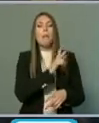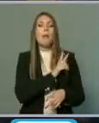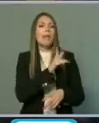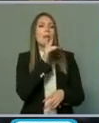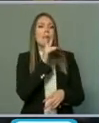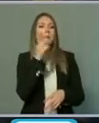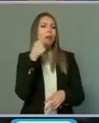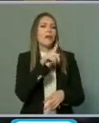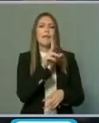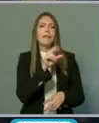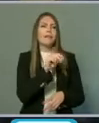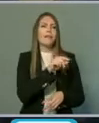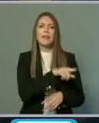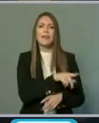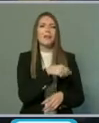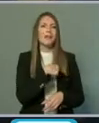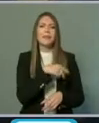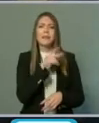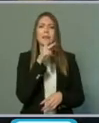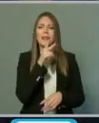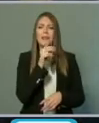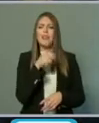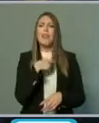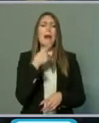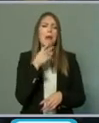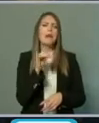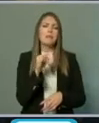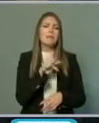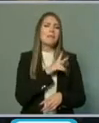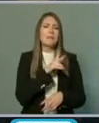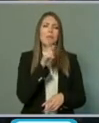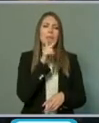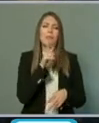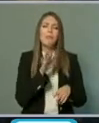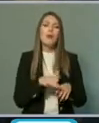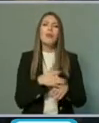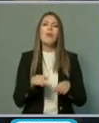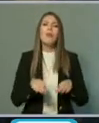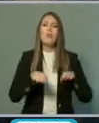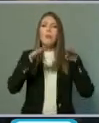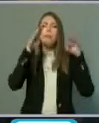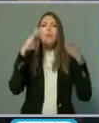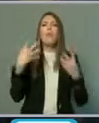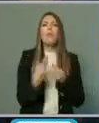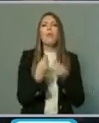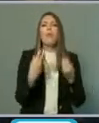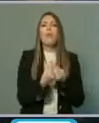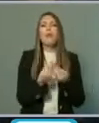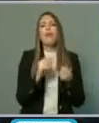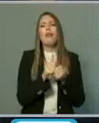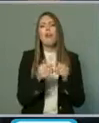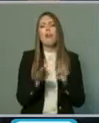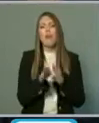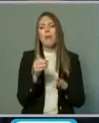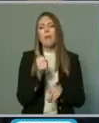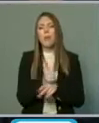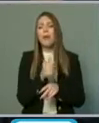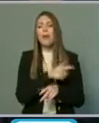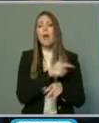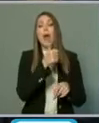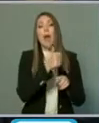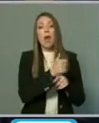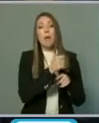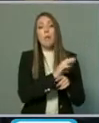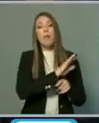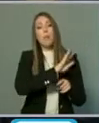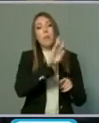Y nunca lo saco del error. Ahí está. Y entonces del abuelo al padre. Del